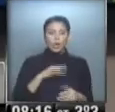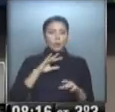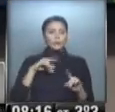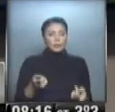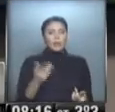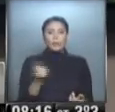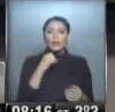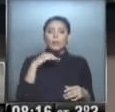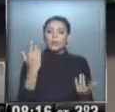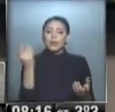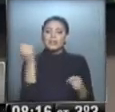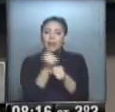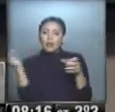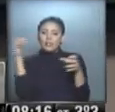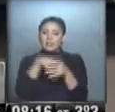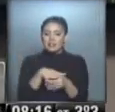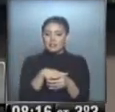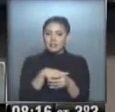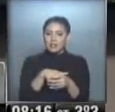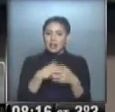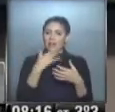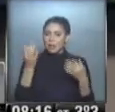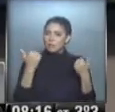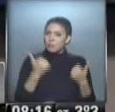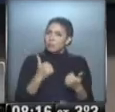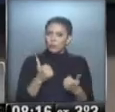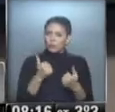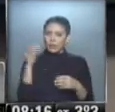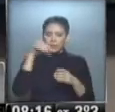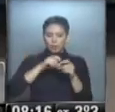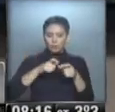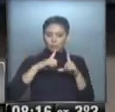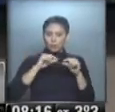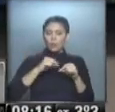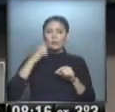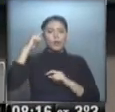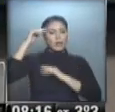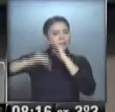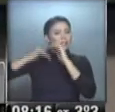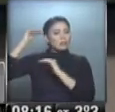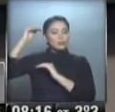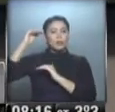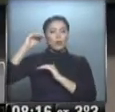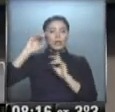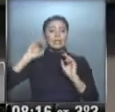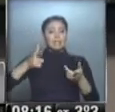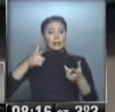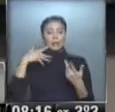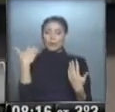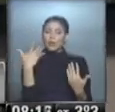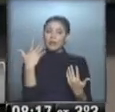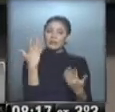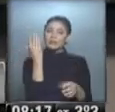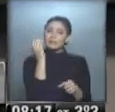posibilidad de insertarse laboralmente y con muy buenas tasas de inserción laboral, de capacitación y de